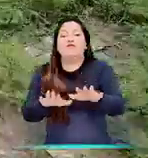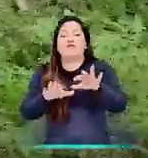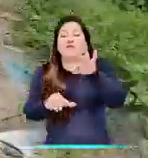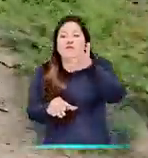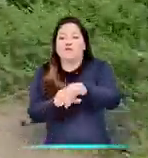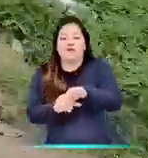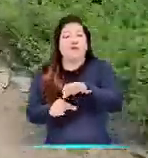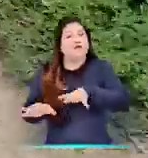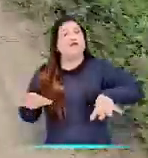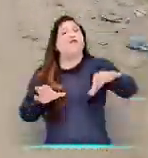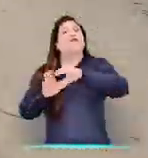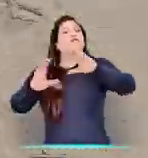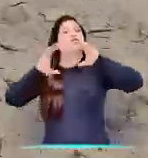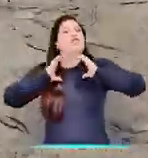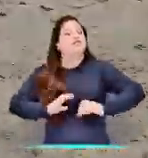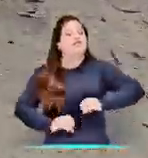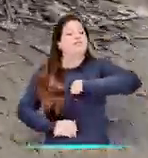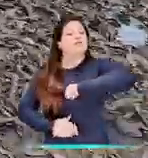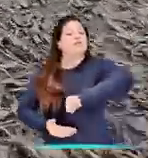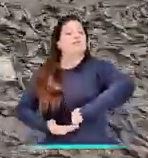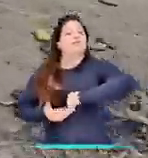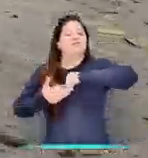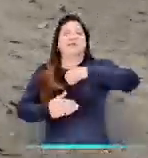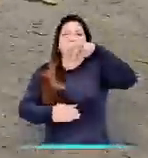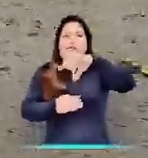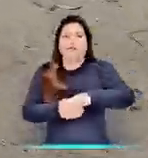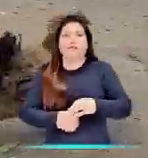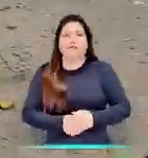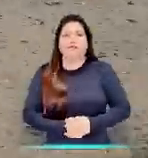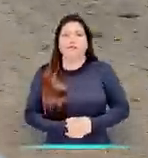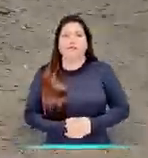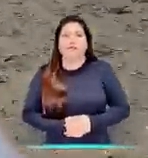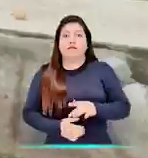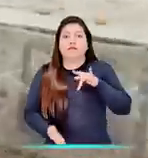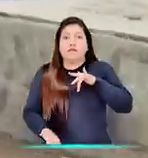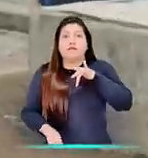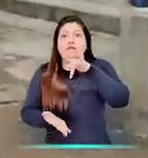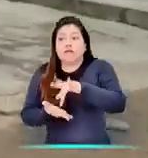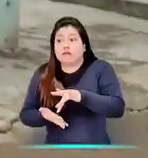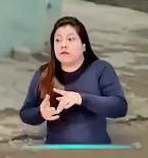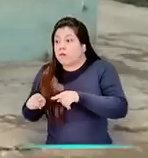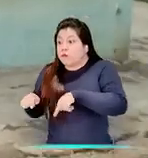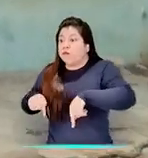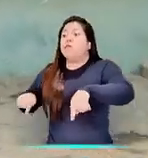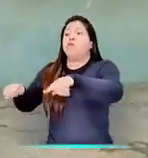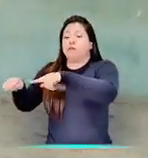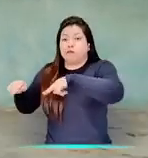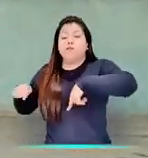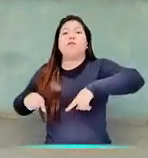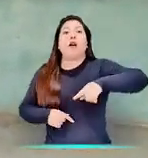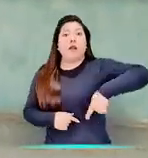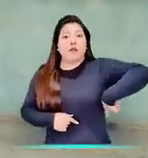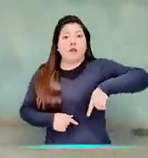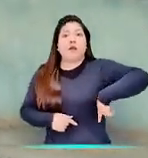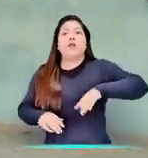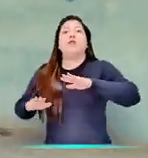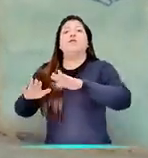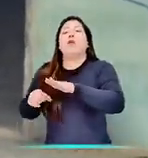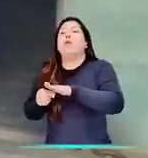votación para que los colombianos puedan ejercer su derecho al voto. Acá ya llegamos a la escuela